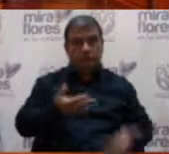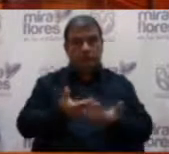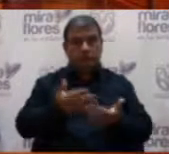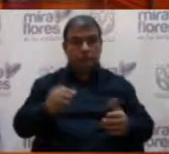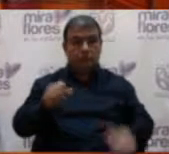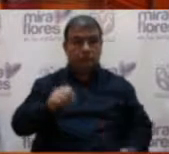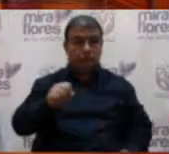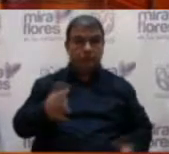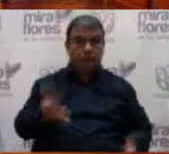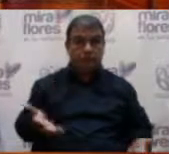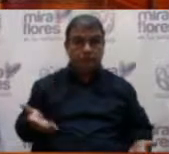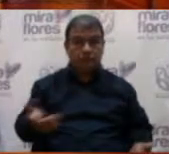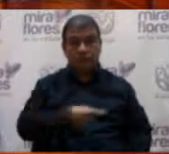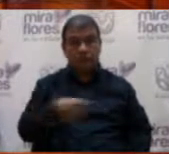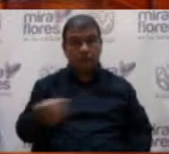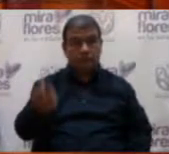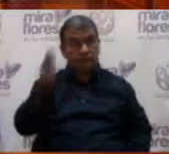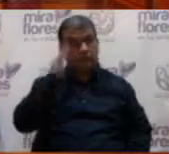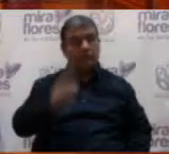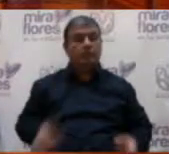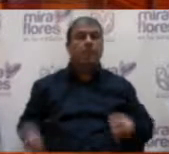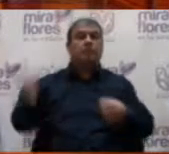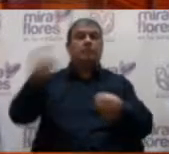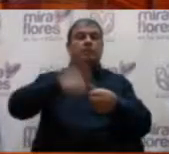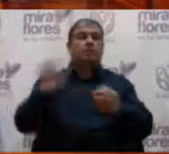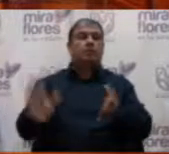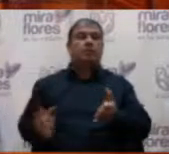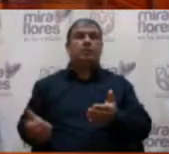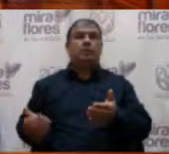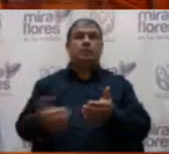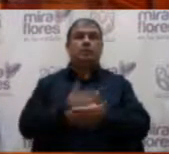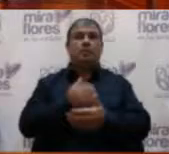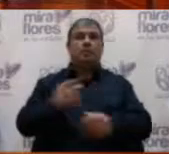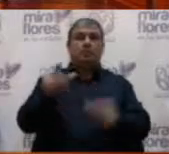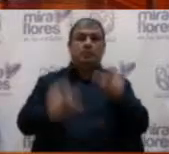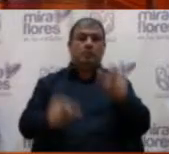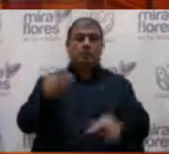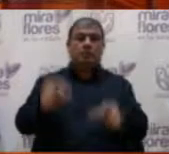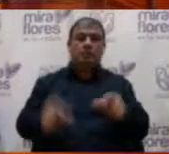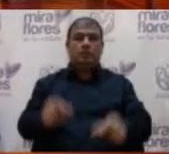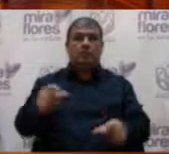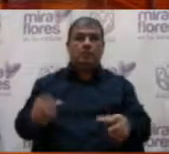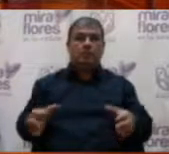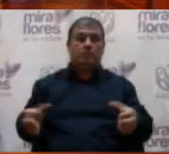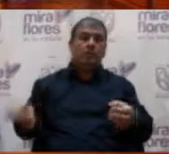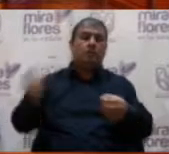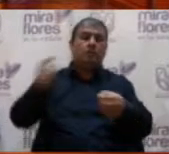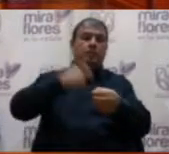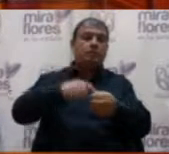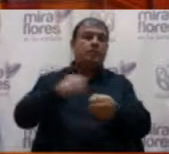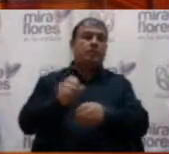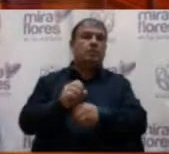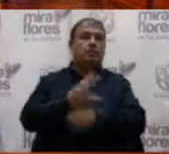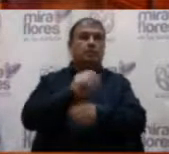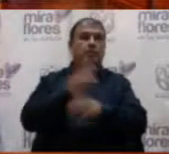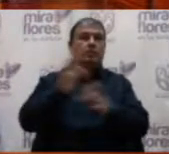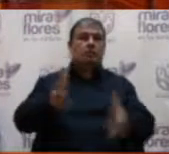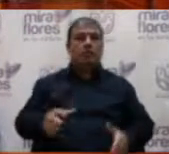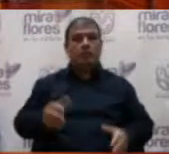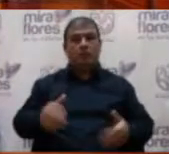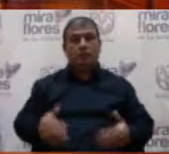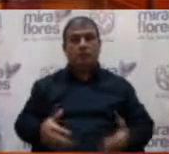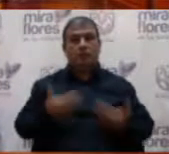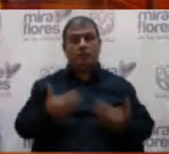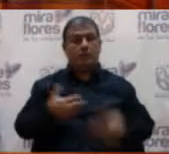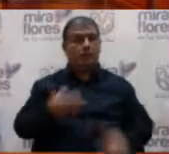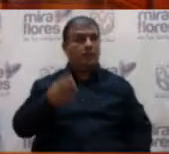así es. Vamos a incorporar a un nuevo miembro del Consejo, que es un querido miraflorino,